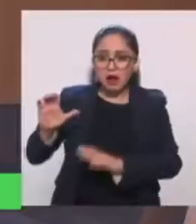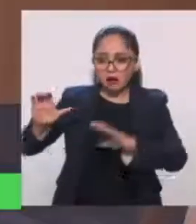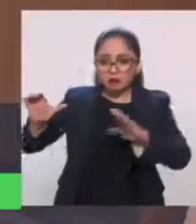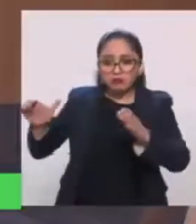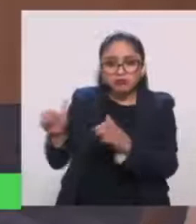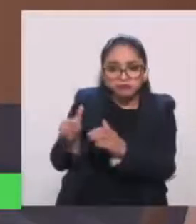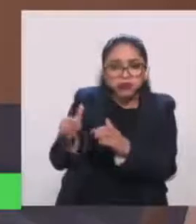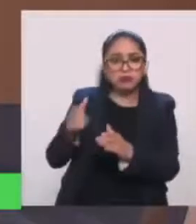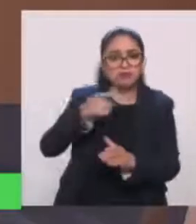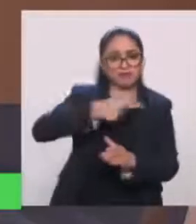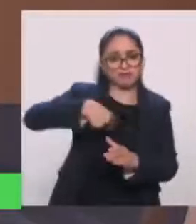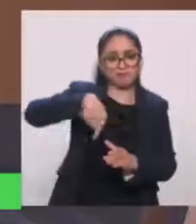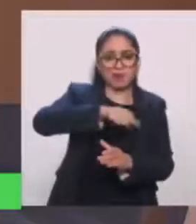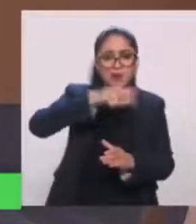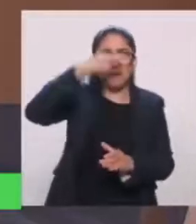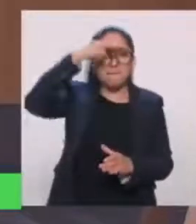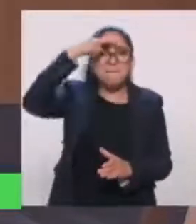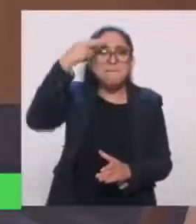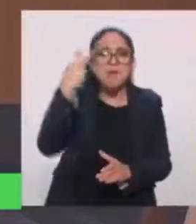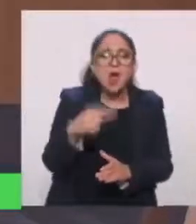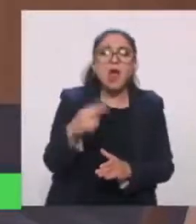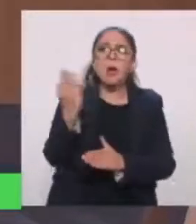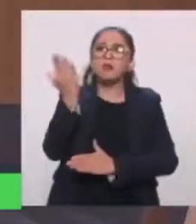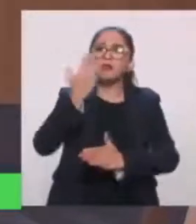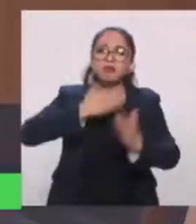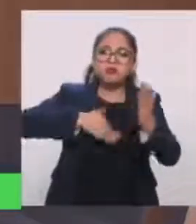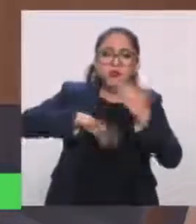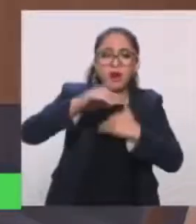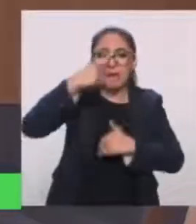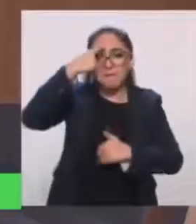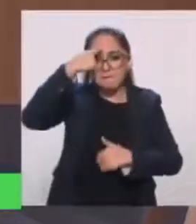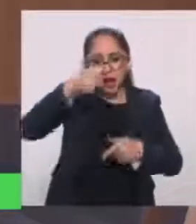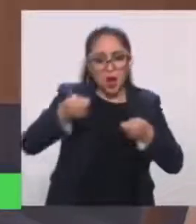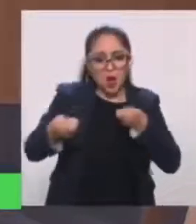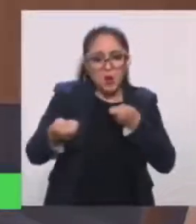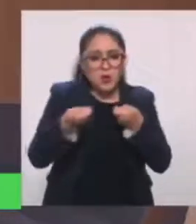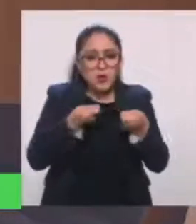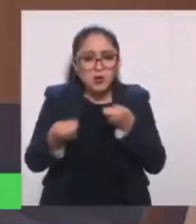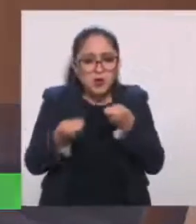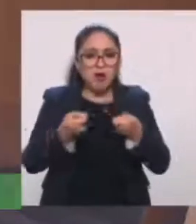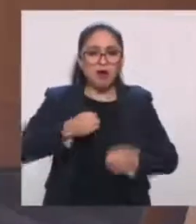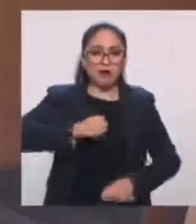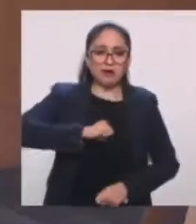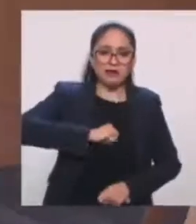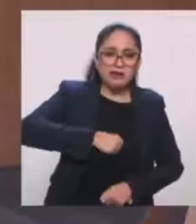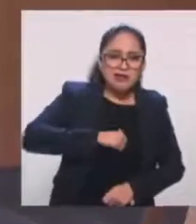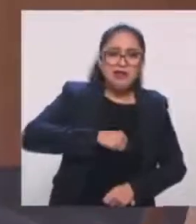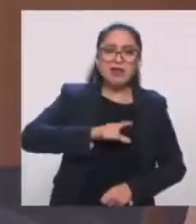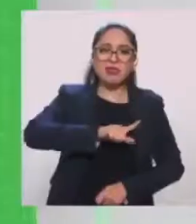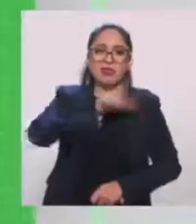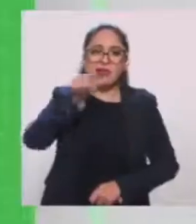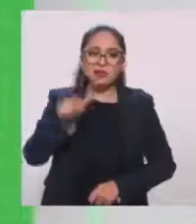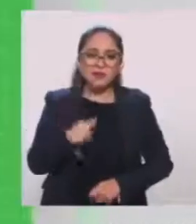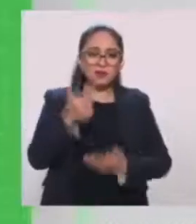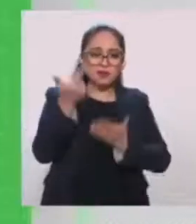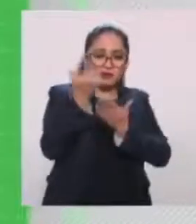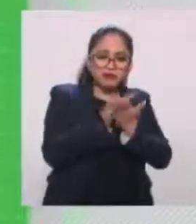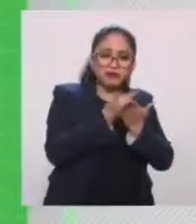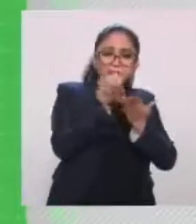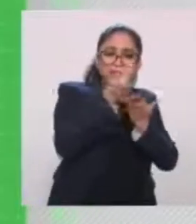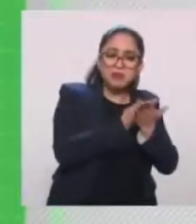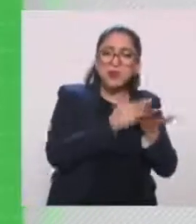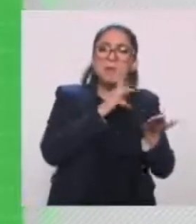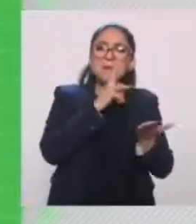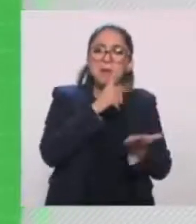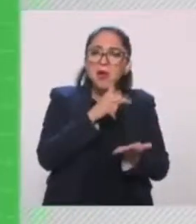lo que hemos logrado en México con respecto al control de la enfermedad y a estas estadísticas que han mejorado, porque nos falta, pero